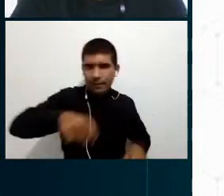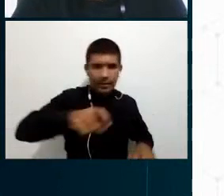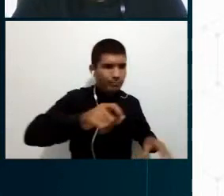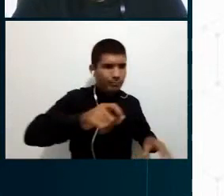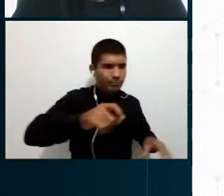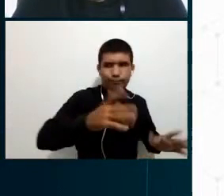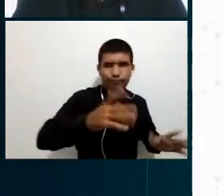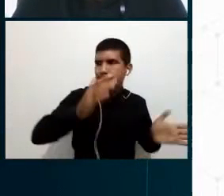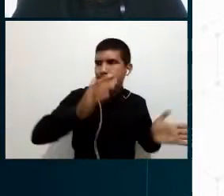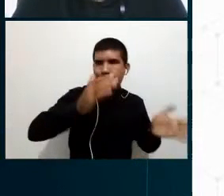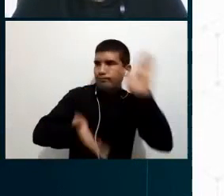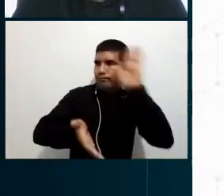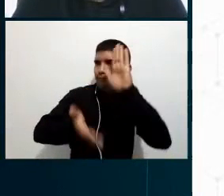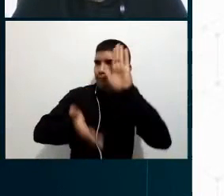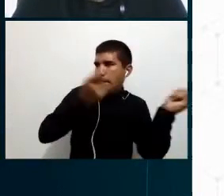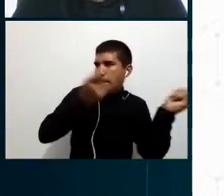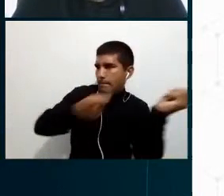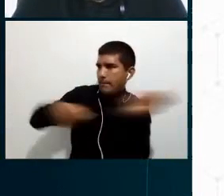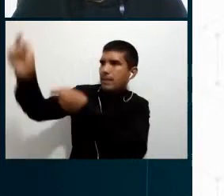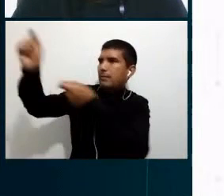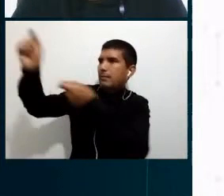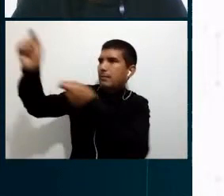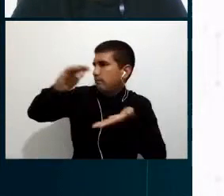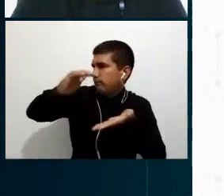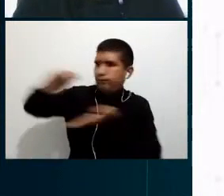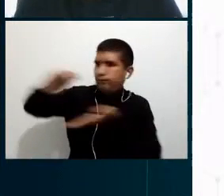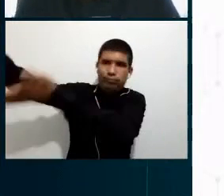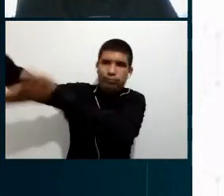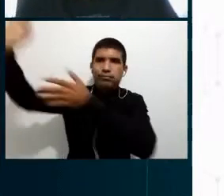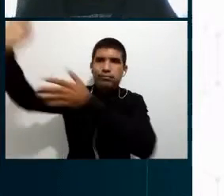Hitachi ABB no nos ofrece en este punto